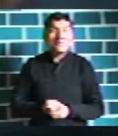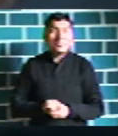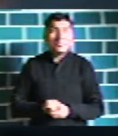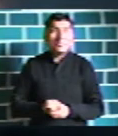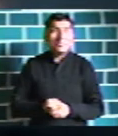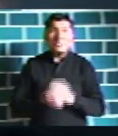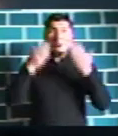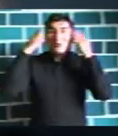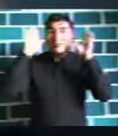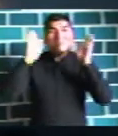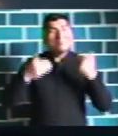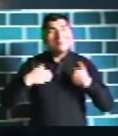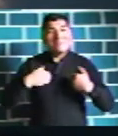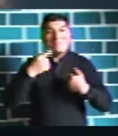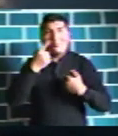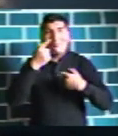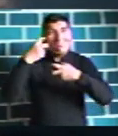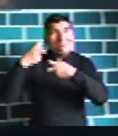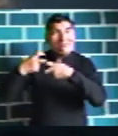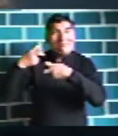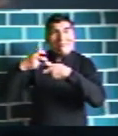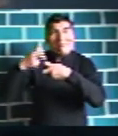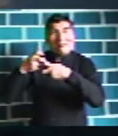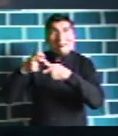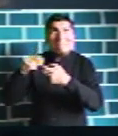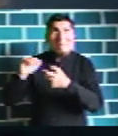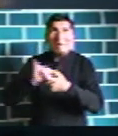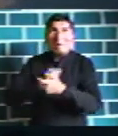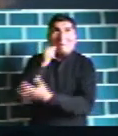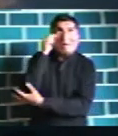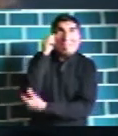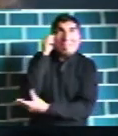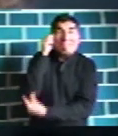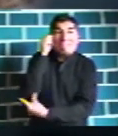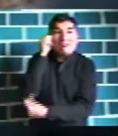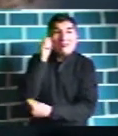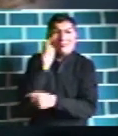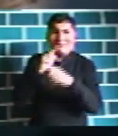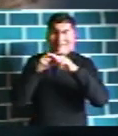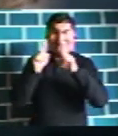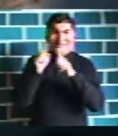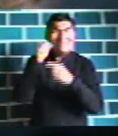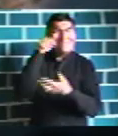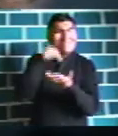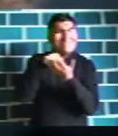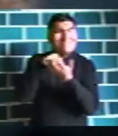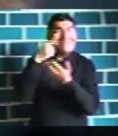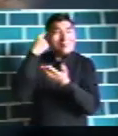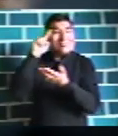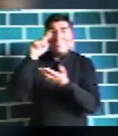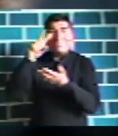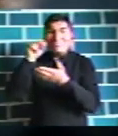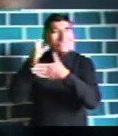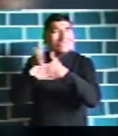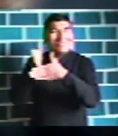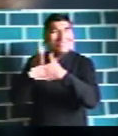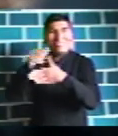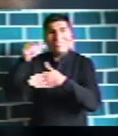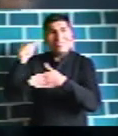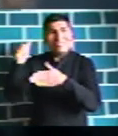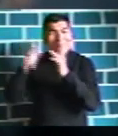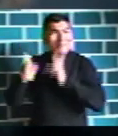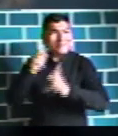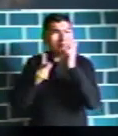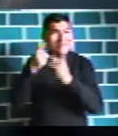no sé tenemos un complejo medio que de pobres pero ese complejo es para no compartir con los demás